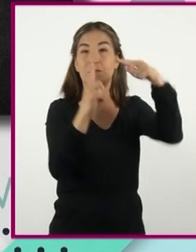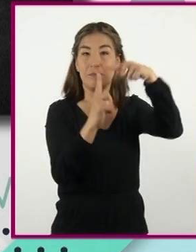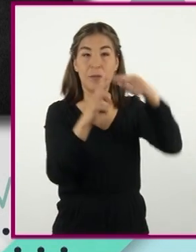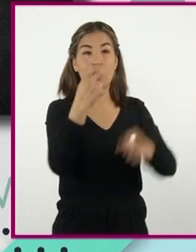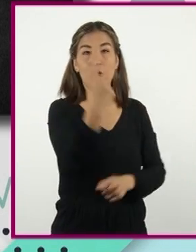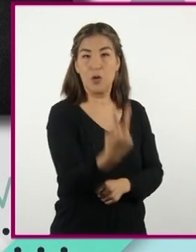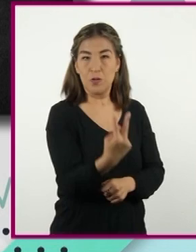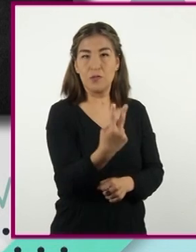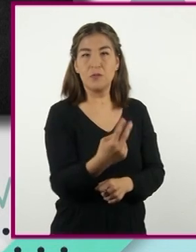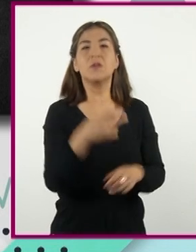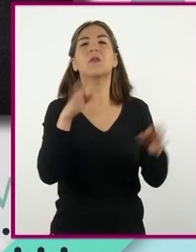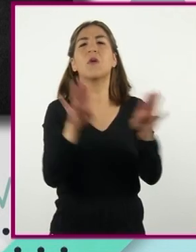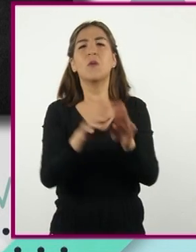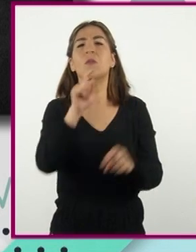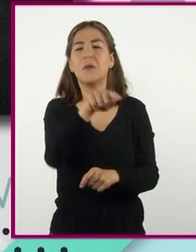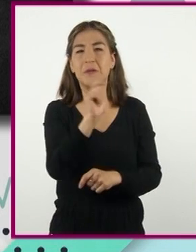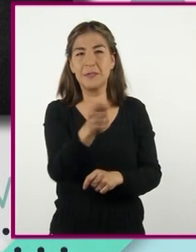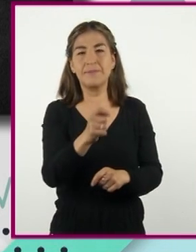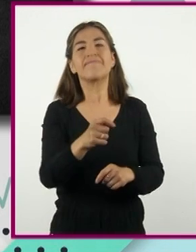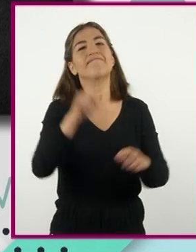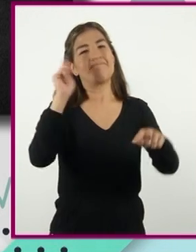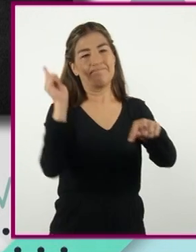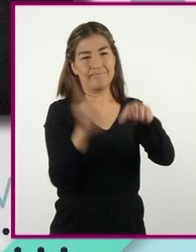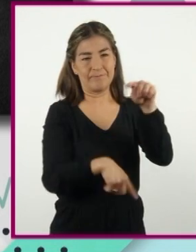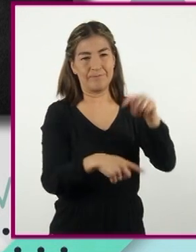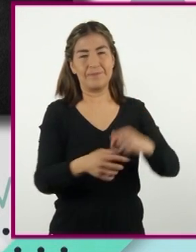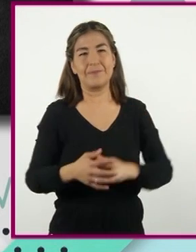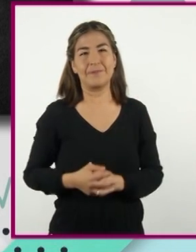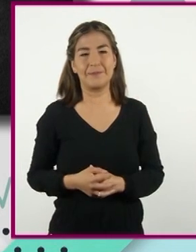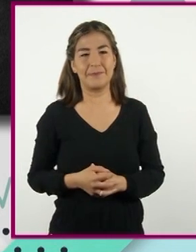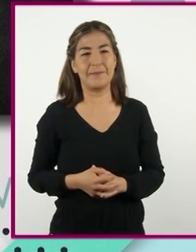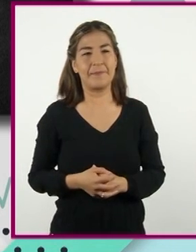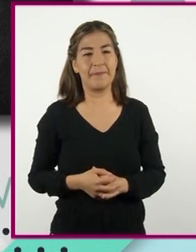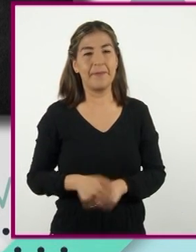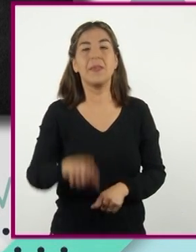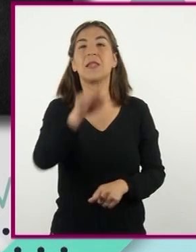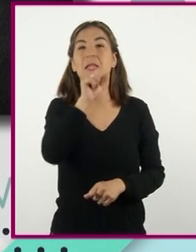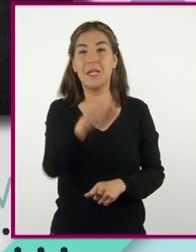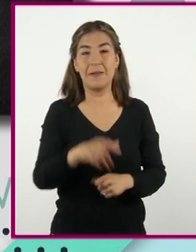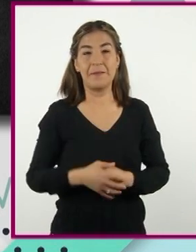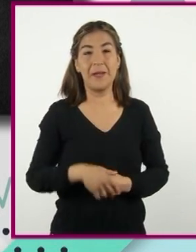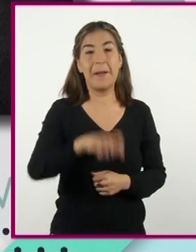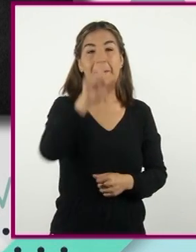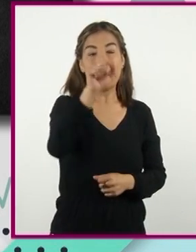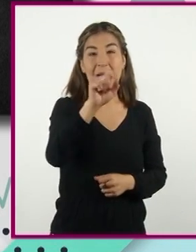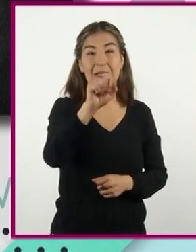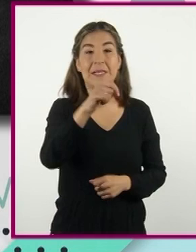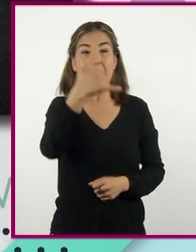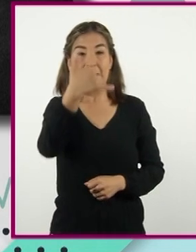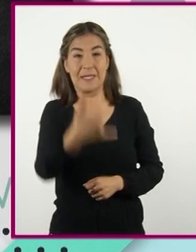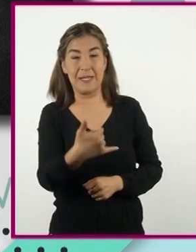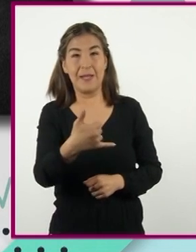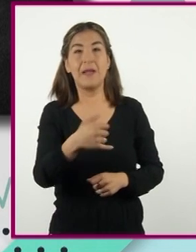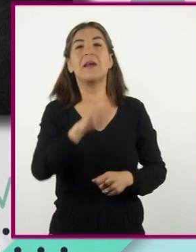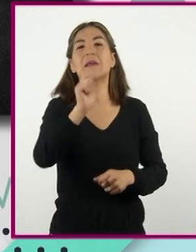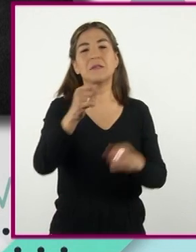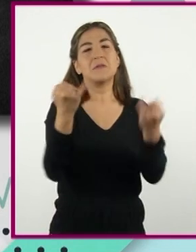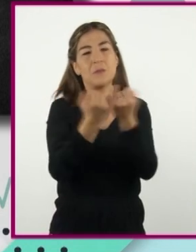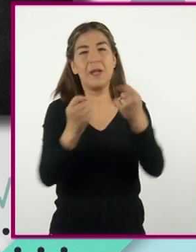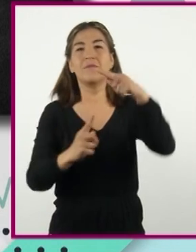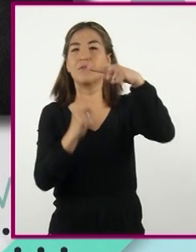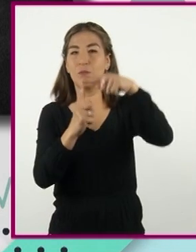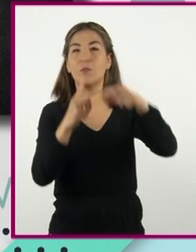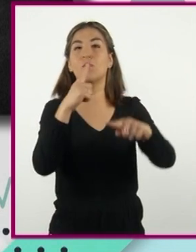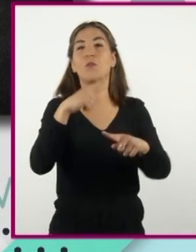2, ambos factores se eliminan. Como también 20y está multiplicado y dividido por 2,